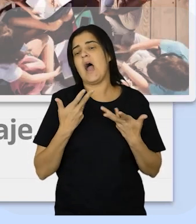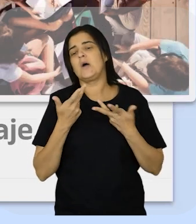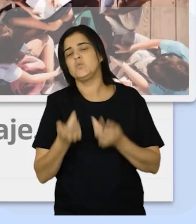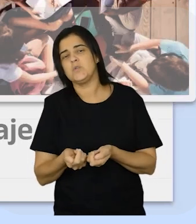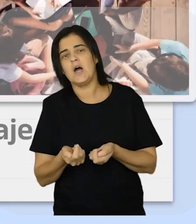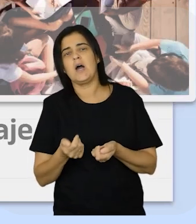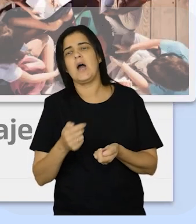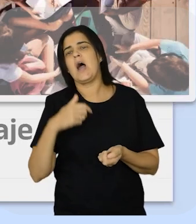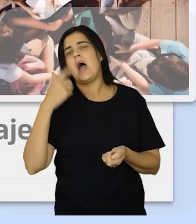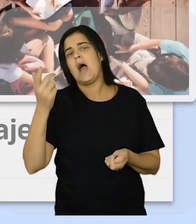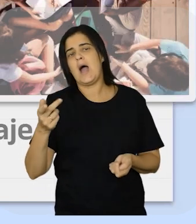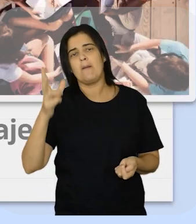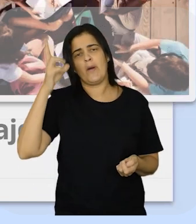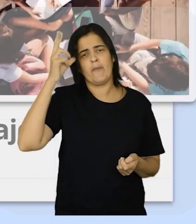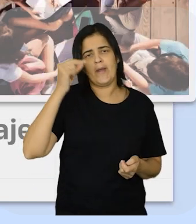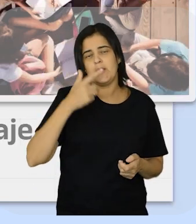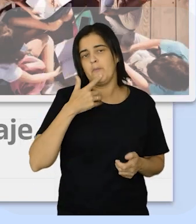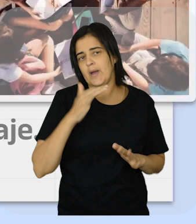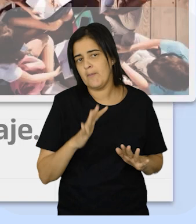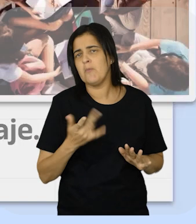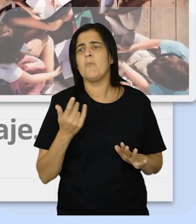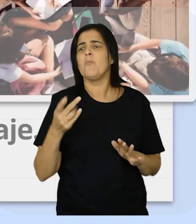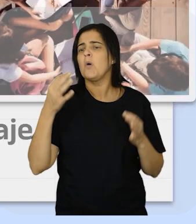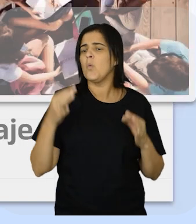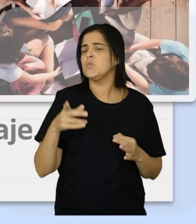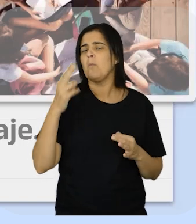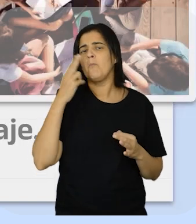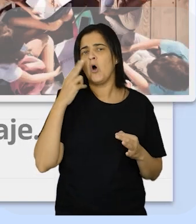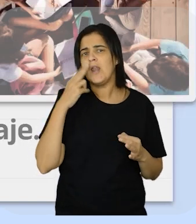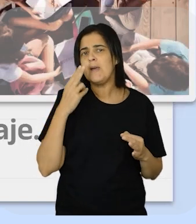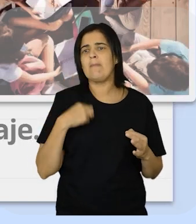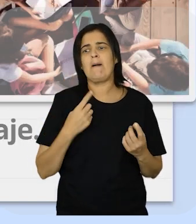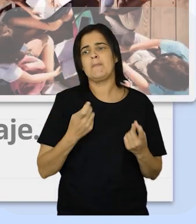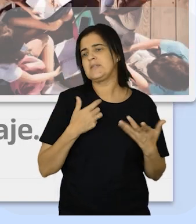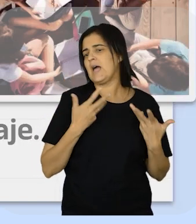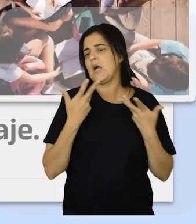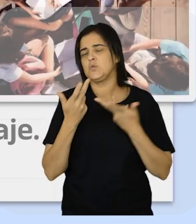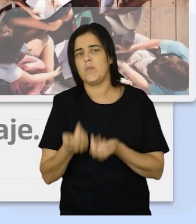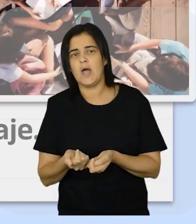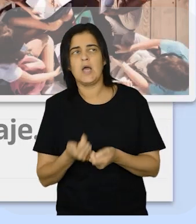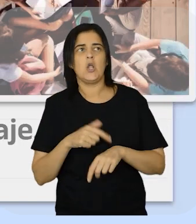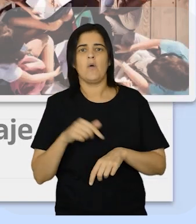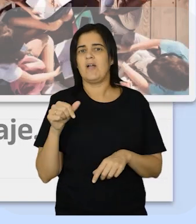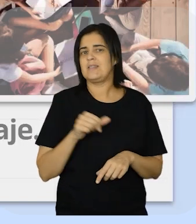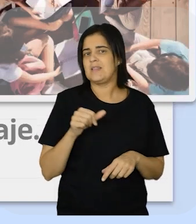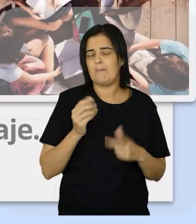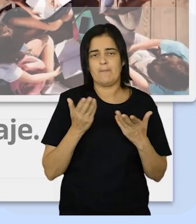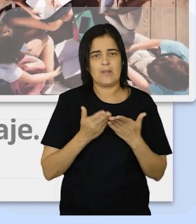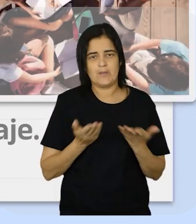otra cosa a María Eugenia, porque María Eugenia estaba con un problema y le tuve que ayudar y no tuve tiempo de